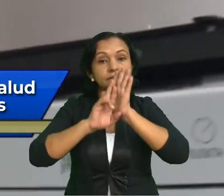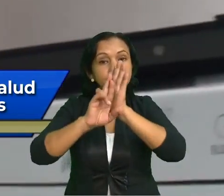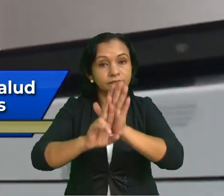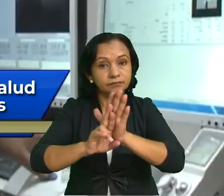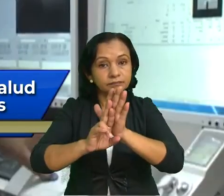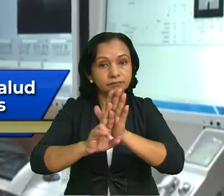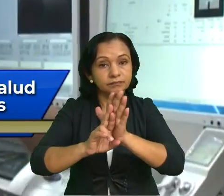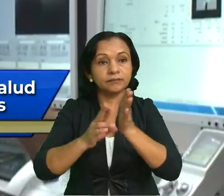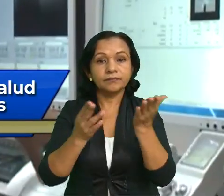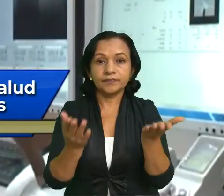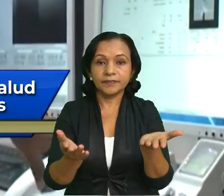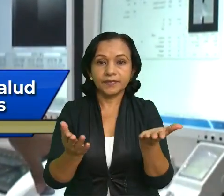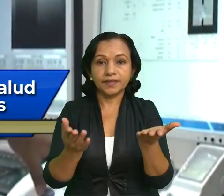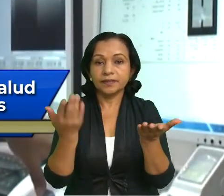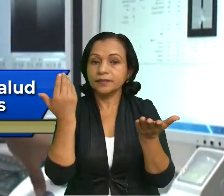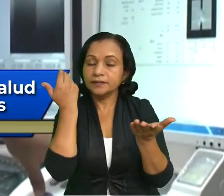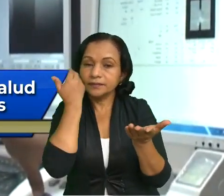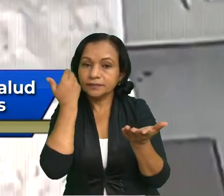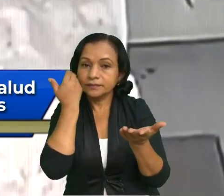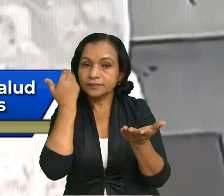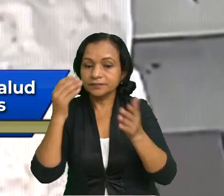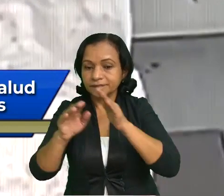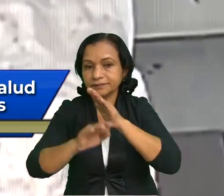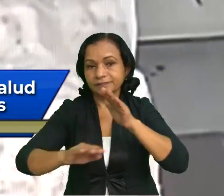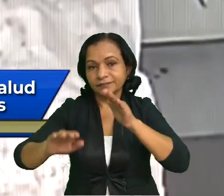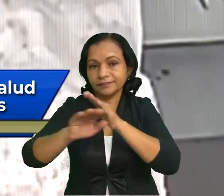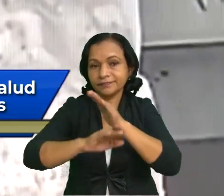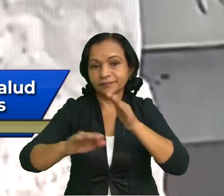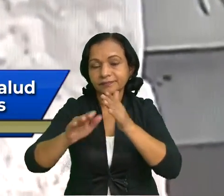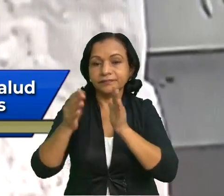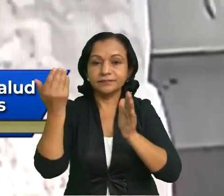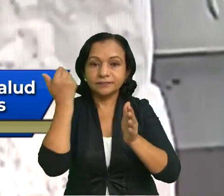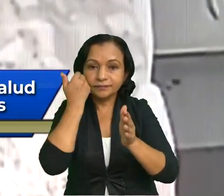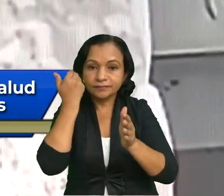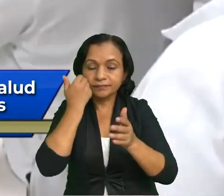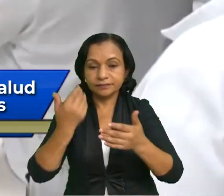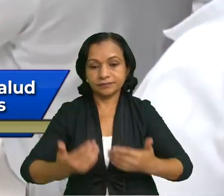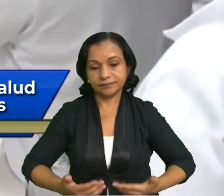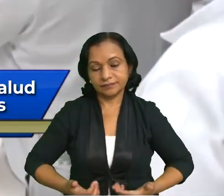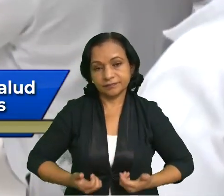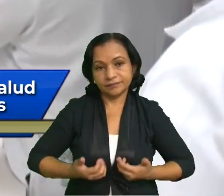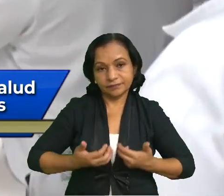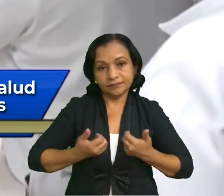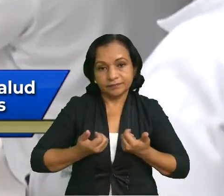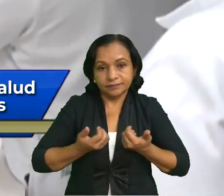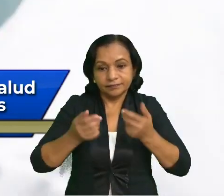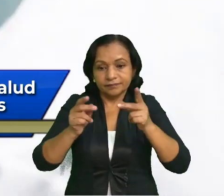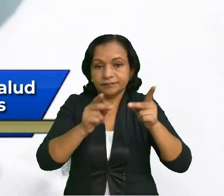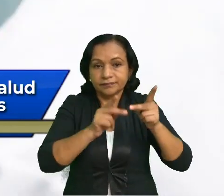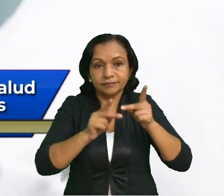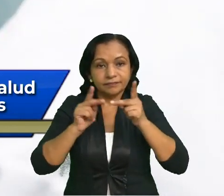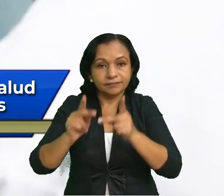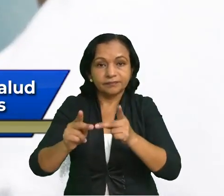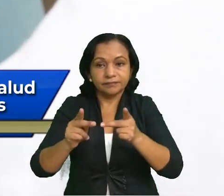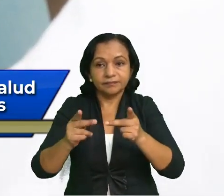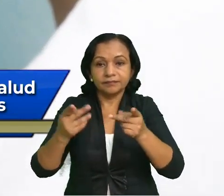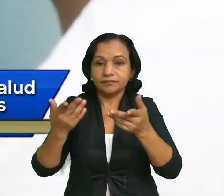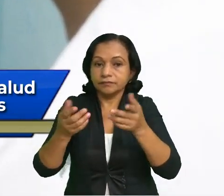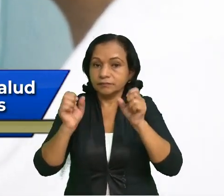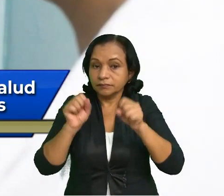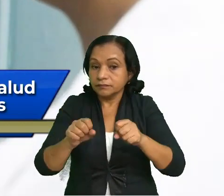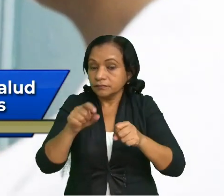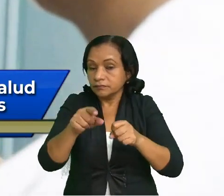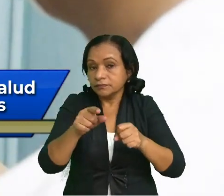no solamente a enfermedades básicas sino a enfermedades como el cáncer pero hay otros elementos que producto de un accidente puedes quedar